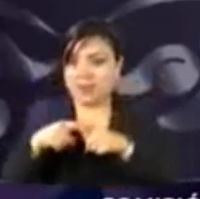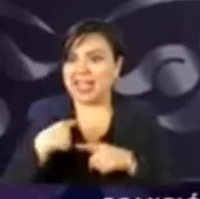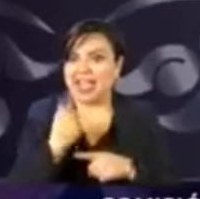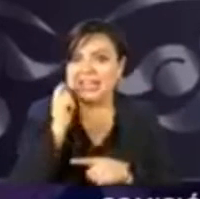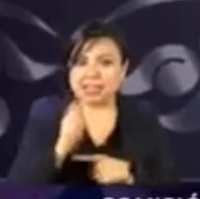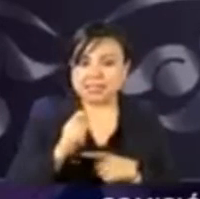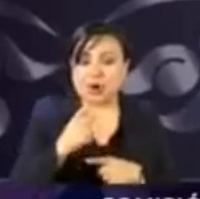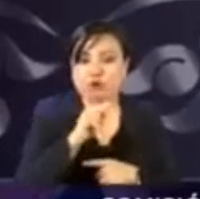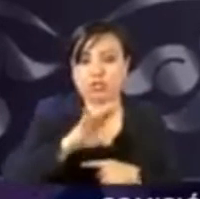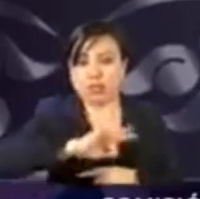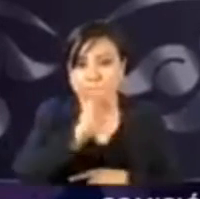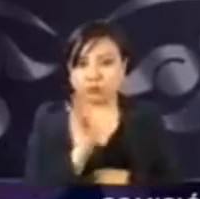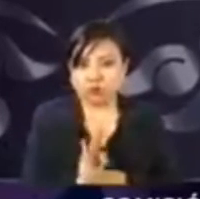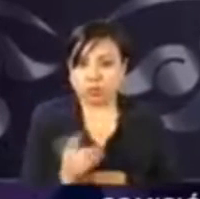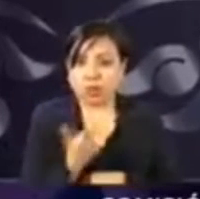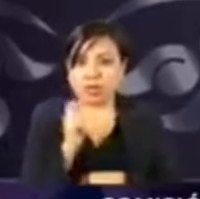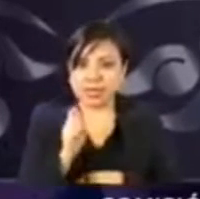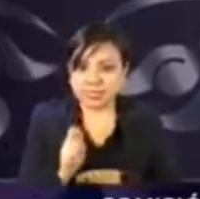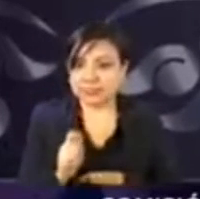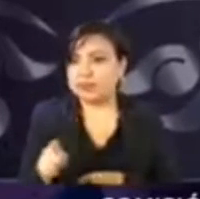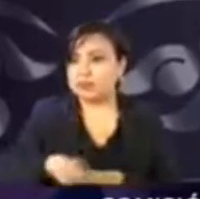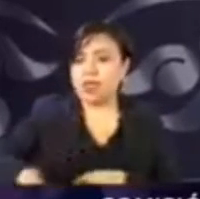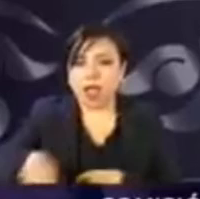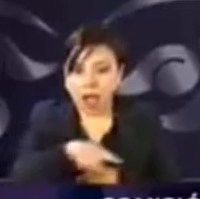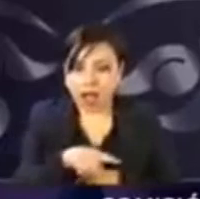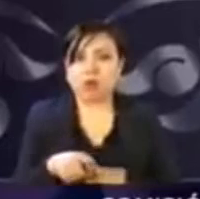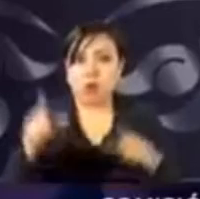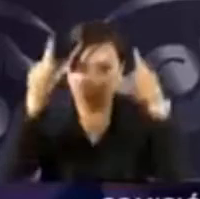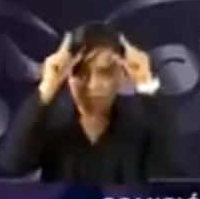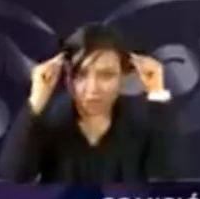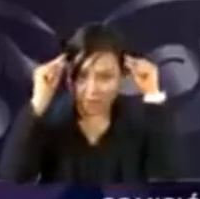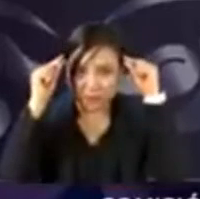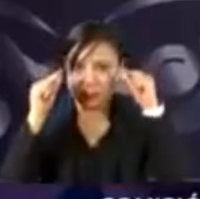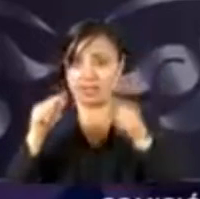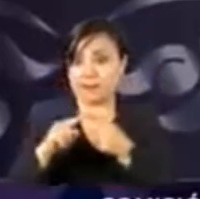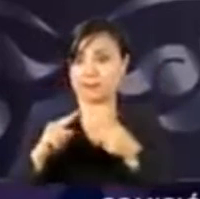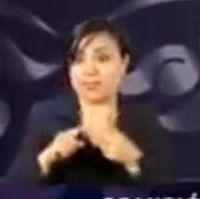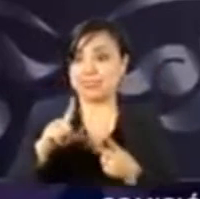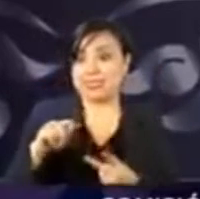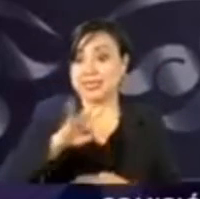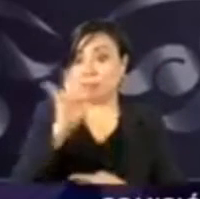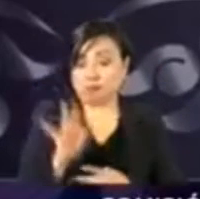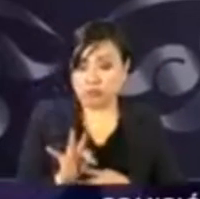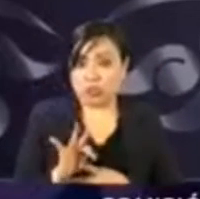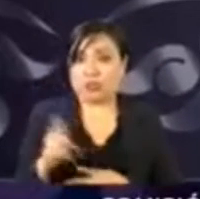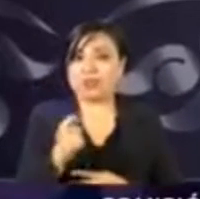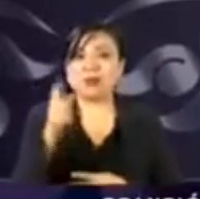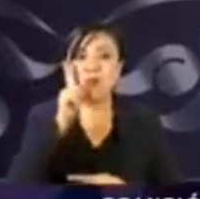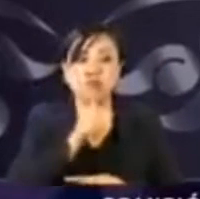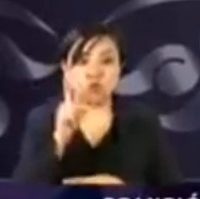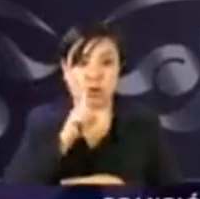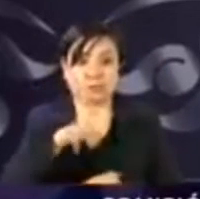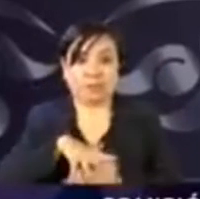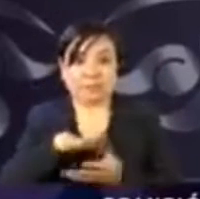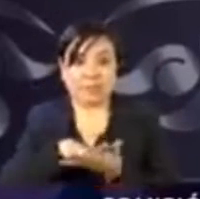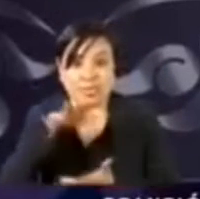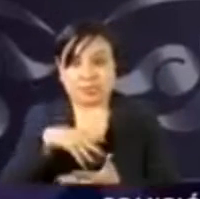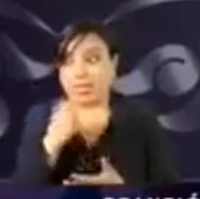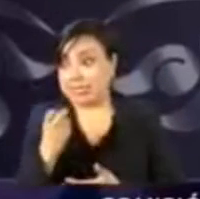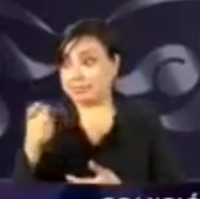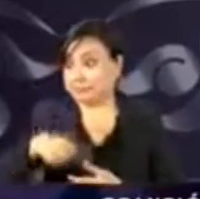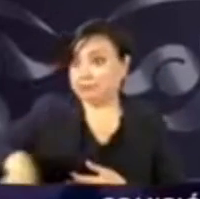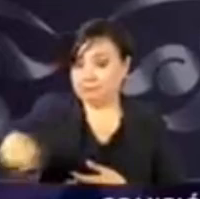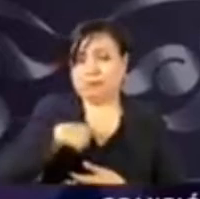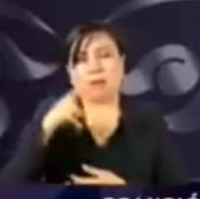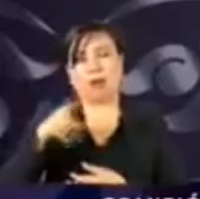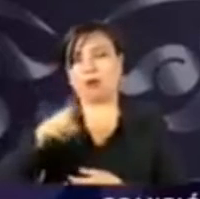el 80% es personal de enfermería y de esto el 70% son mujeres. Para ellas y ellos,